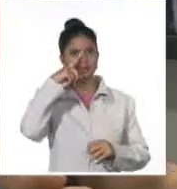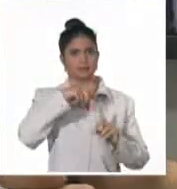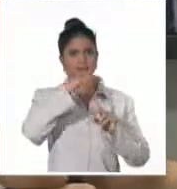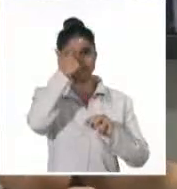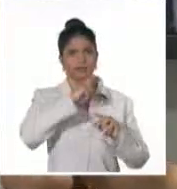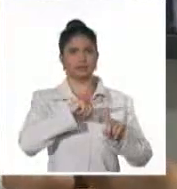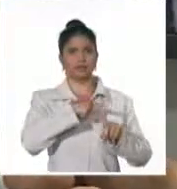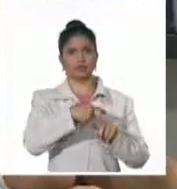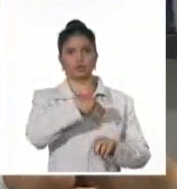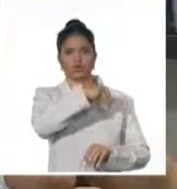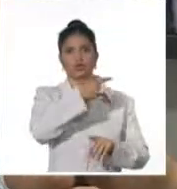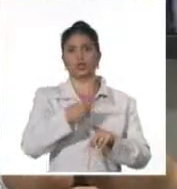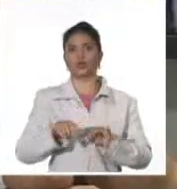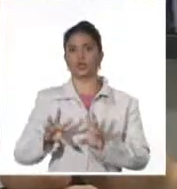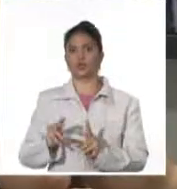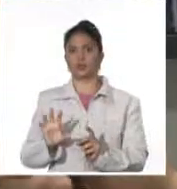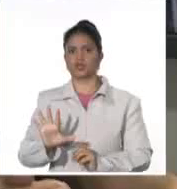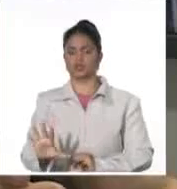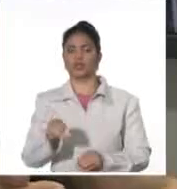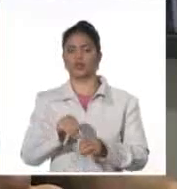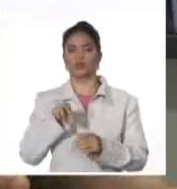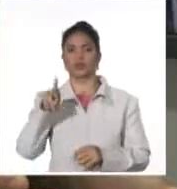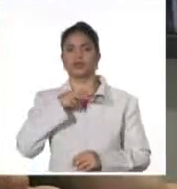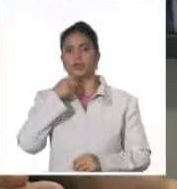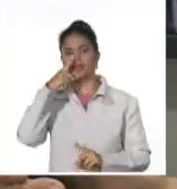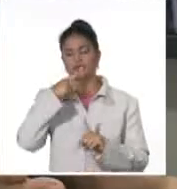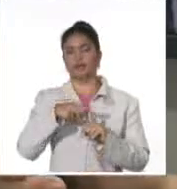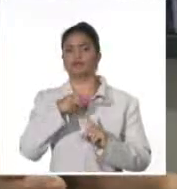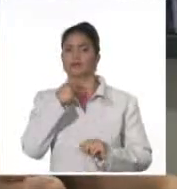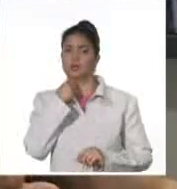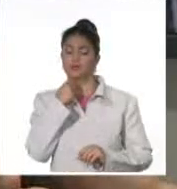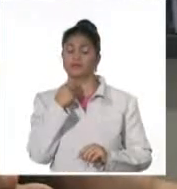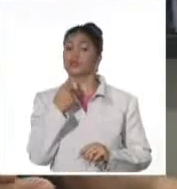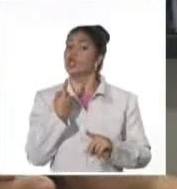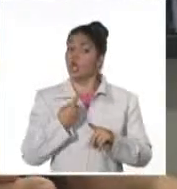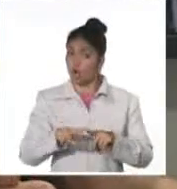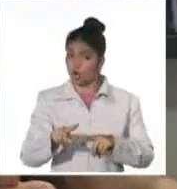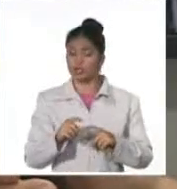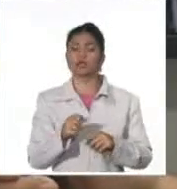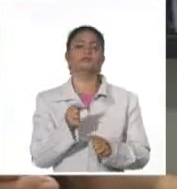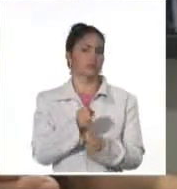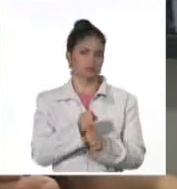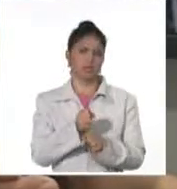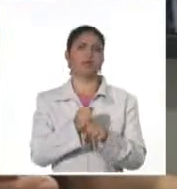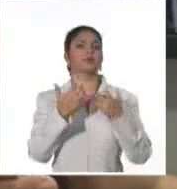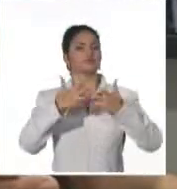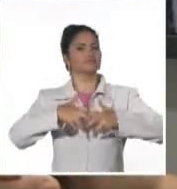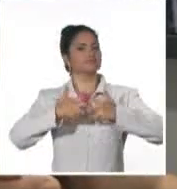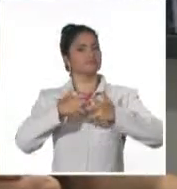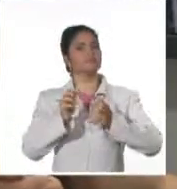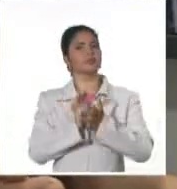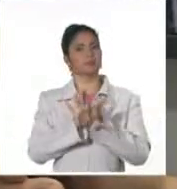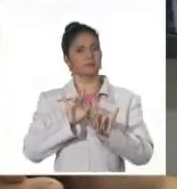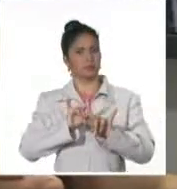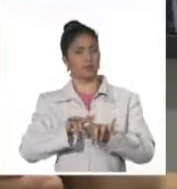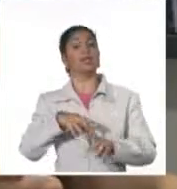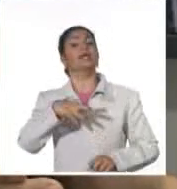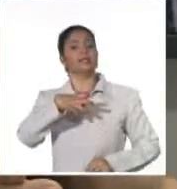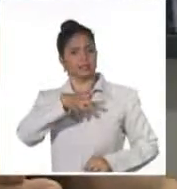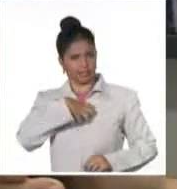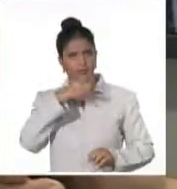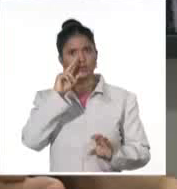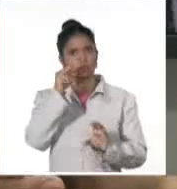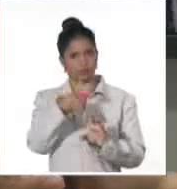5 de la termoeléctrica de Rente. El resto de las unidades están entregando energía al sistema. Tenemos combustible en estos momentos en las